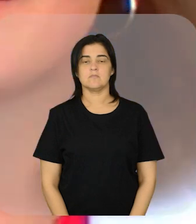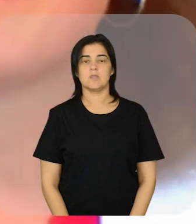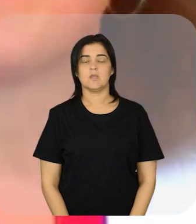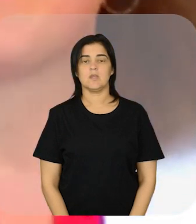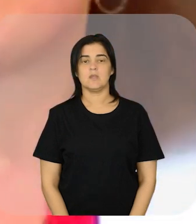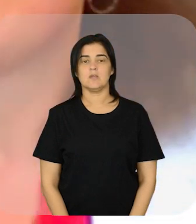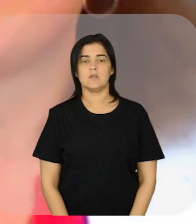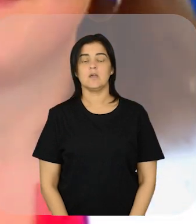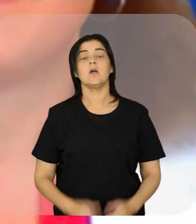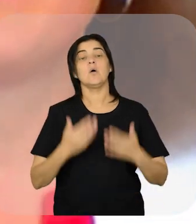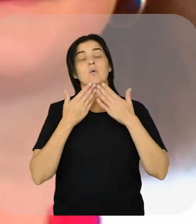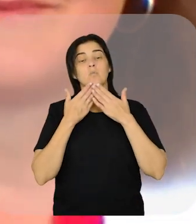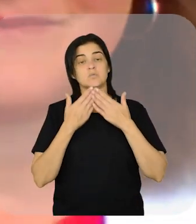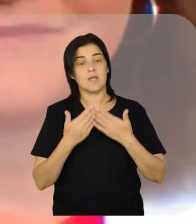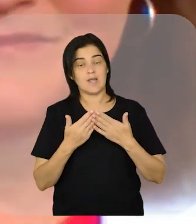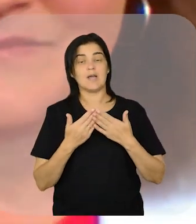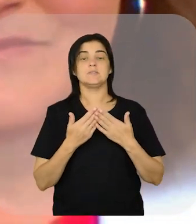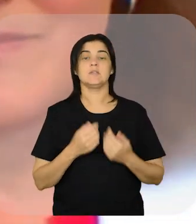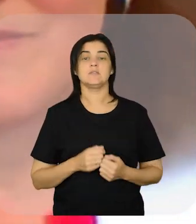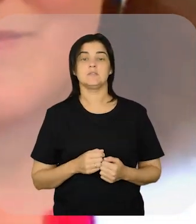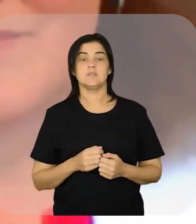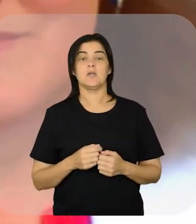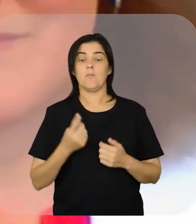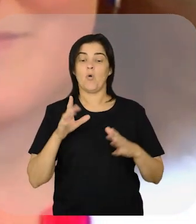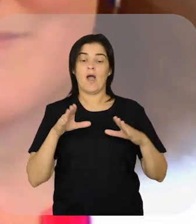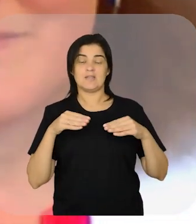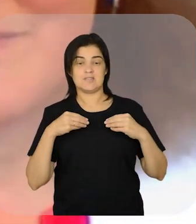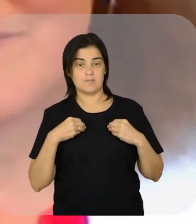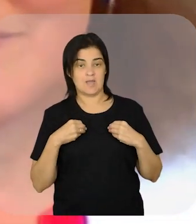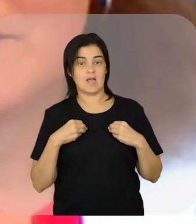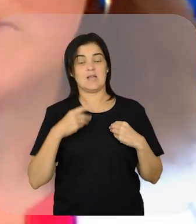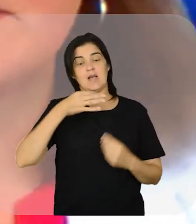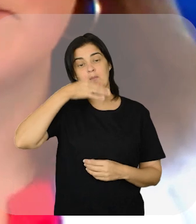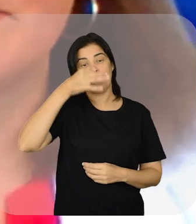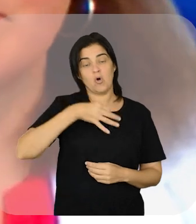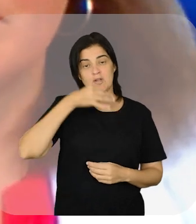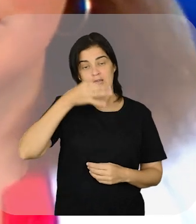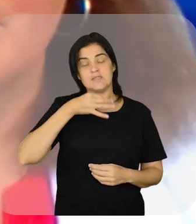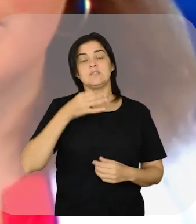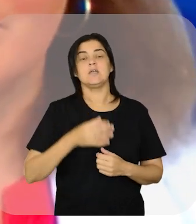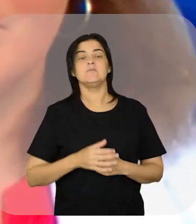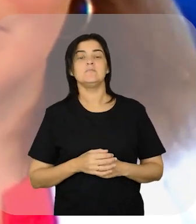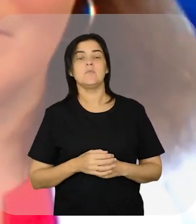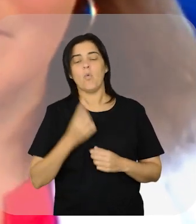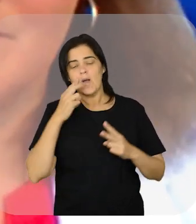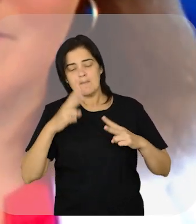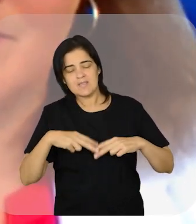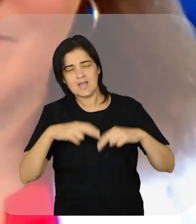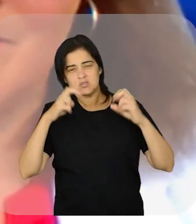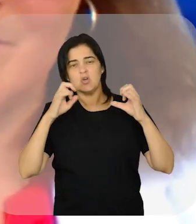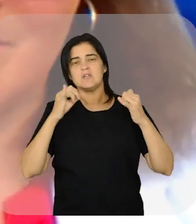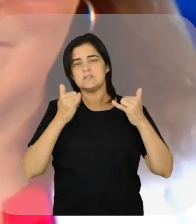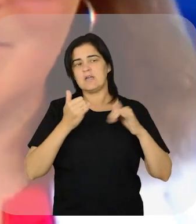Bueno, muchas gracias por aceptar esta ponencia, que es una investigación que